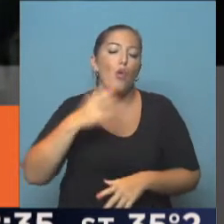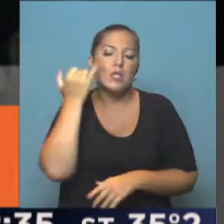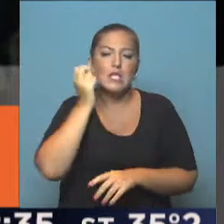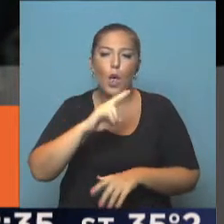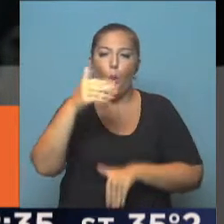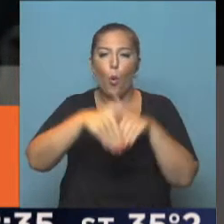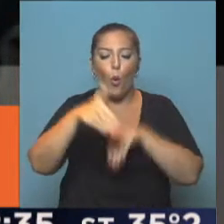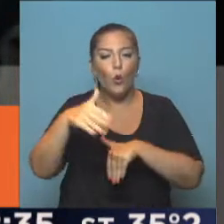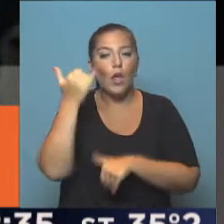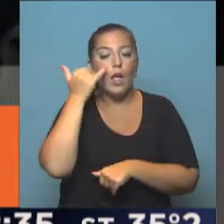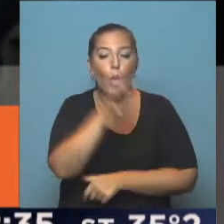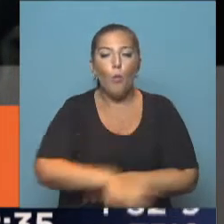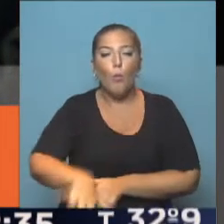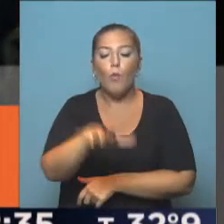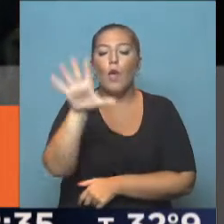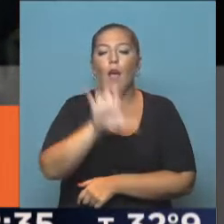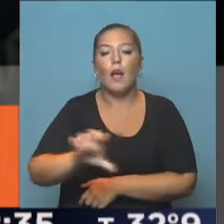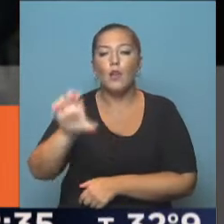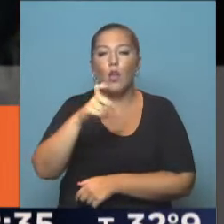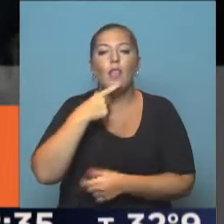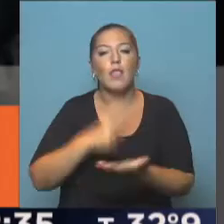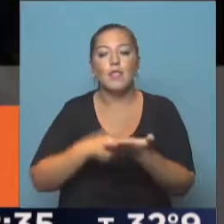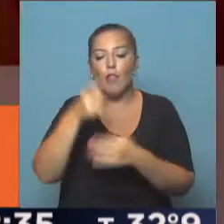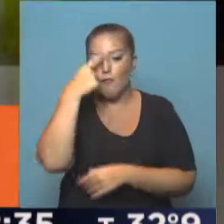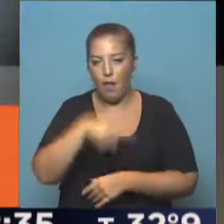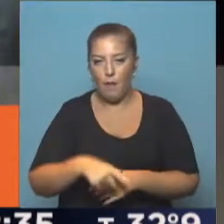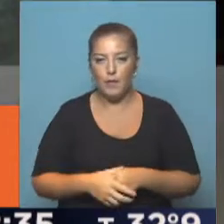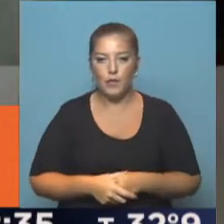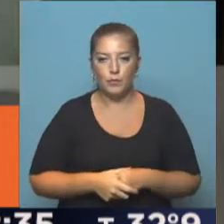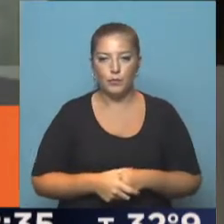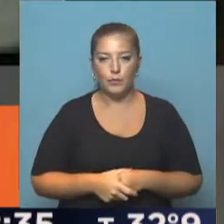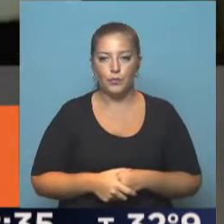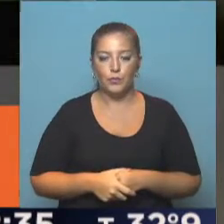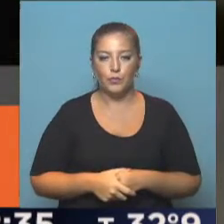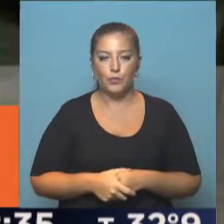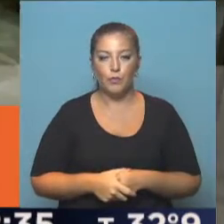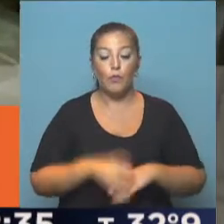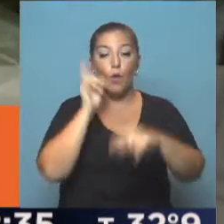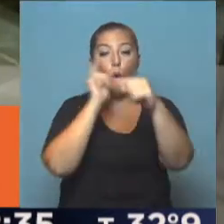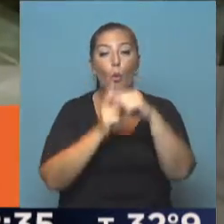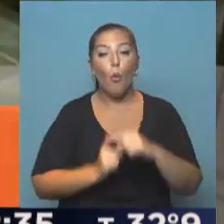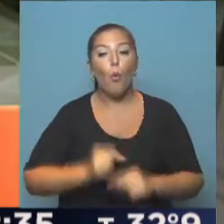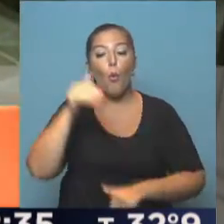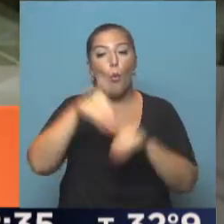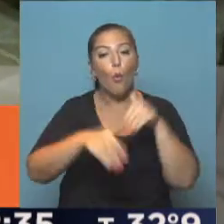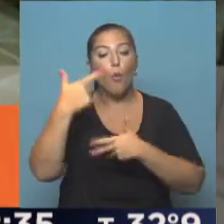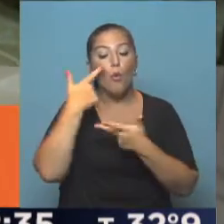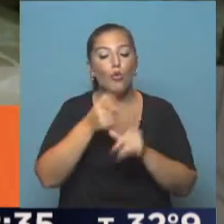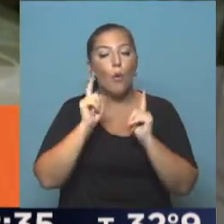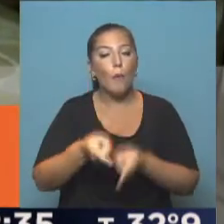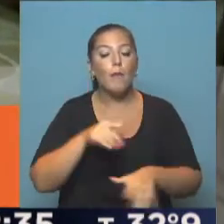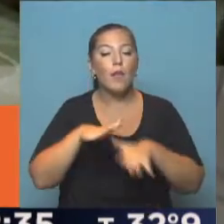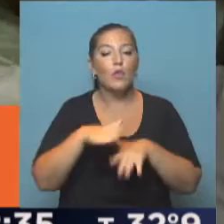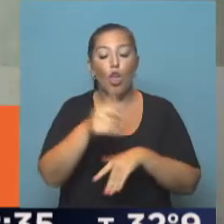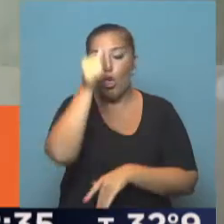vuelta, y será el pueblo ecuatoriano el que tome la decisión final. El conteo de votos marcó la misma tendencia desde